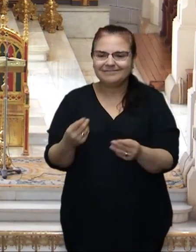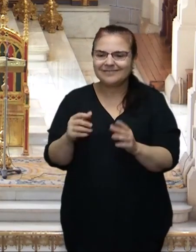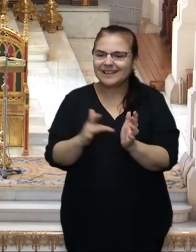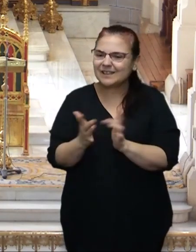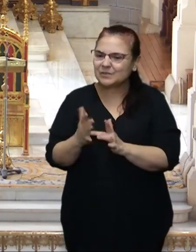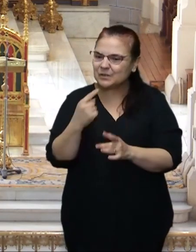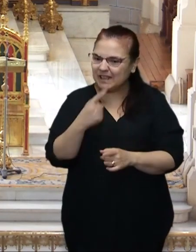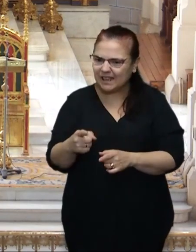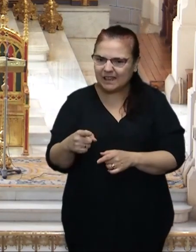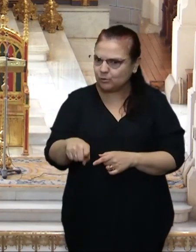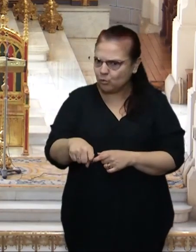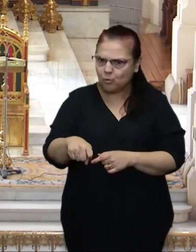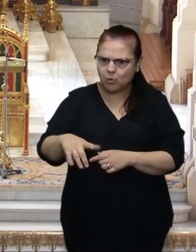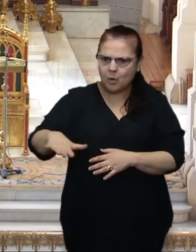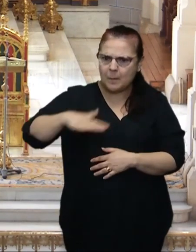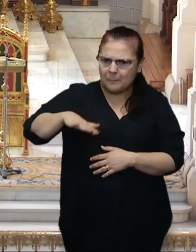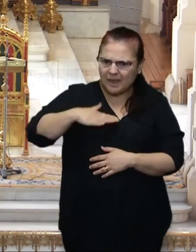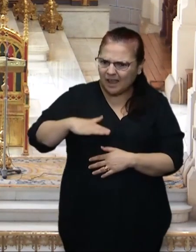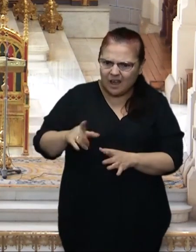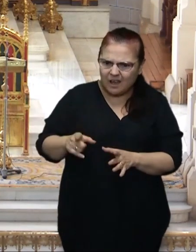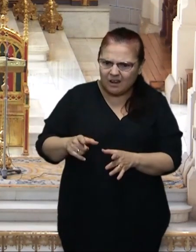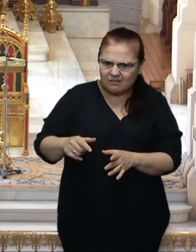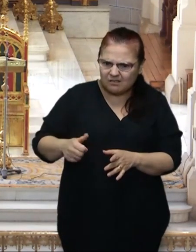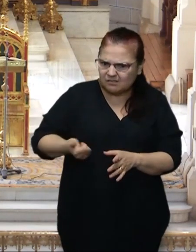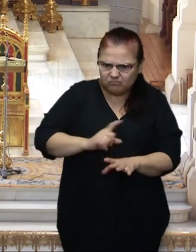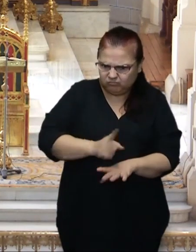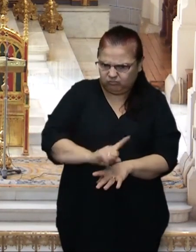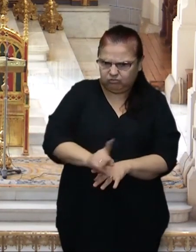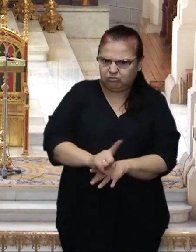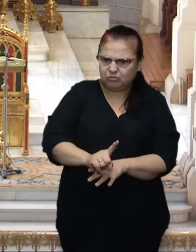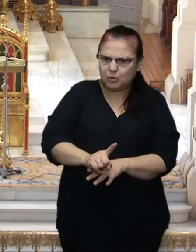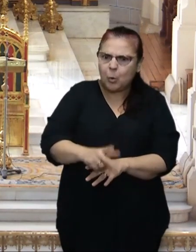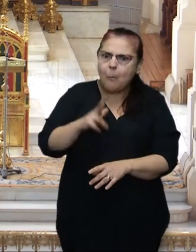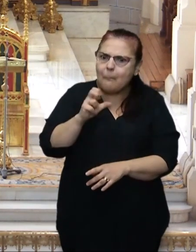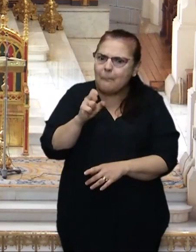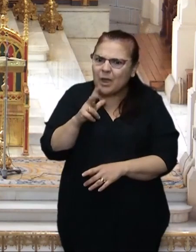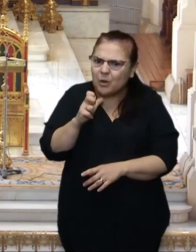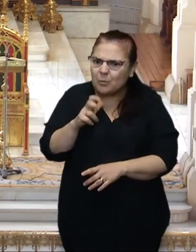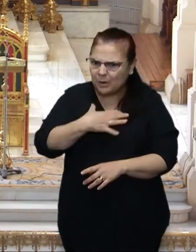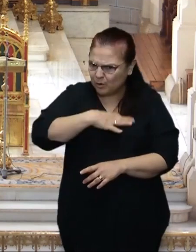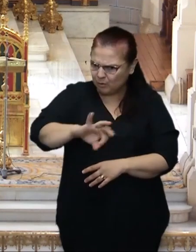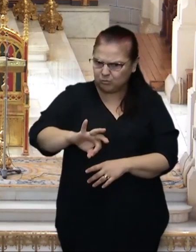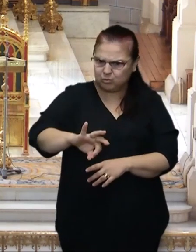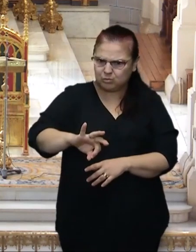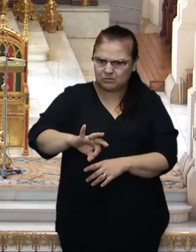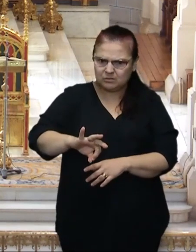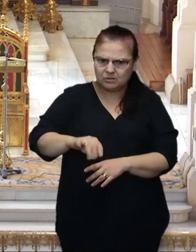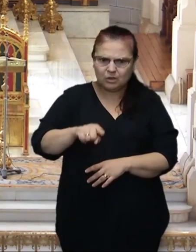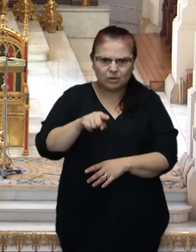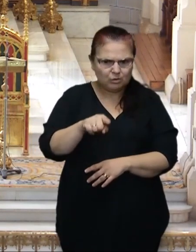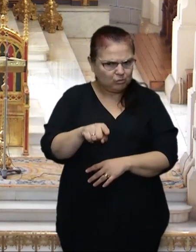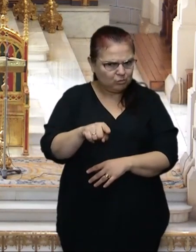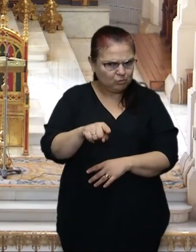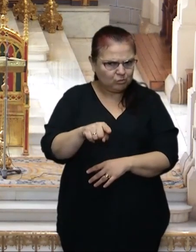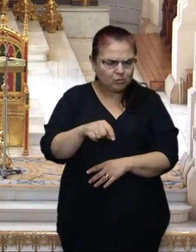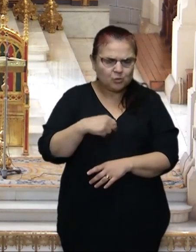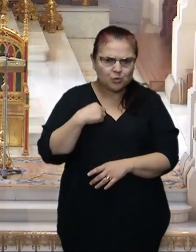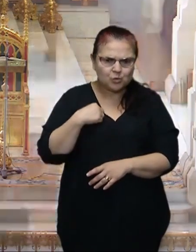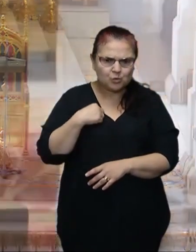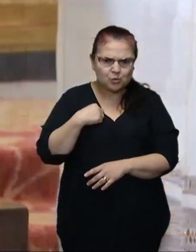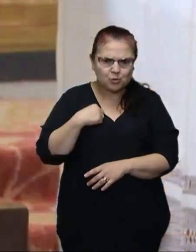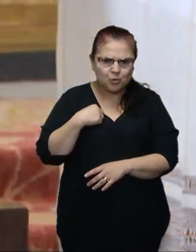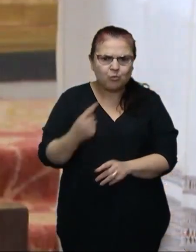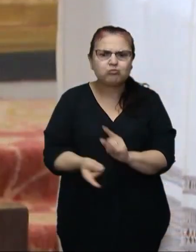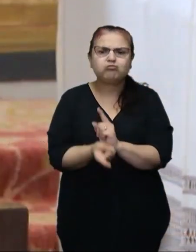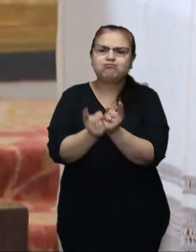no peques más, no sea que te suceda algo peor. Le está llamando otra vez más, una vez más, a